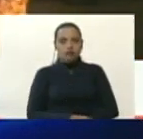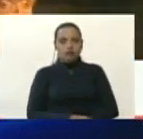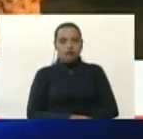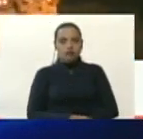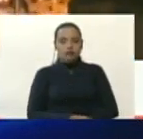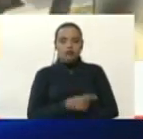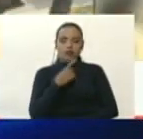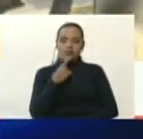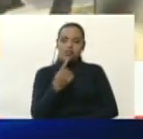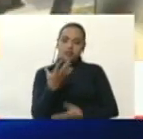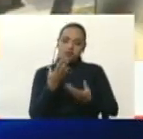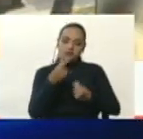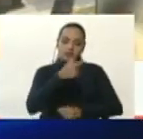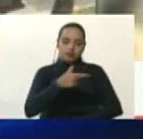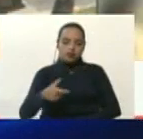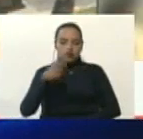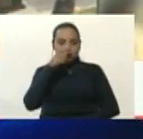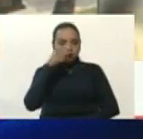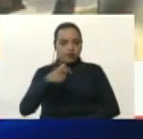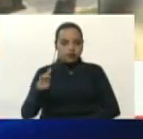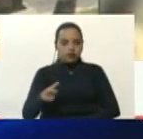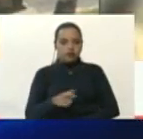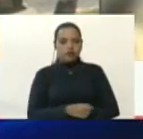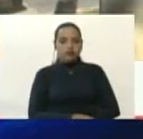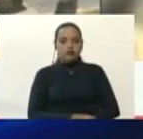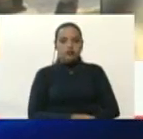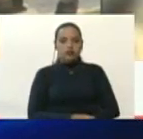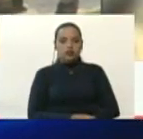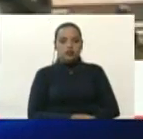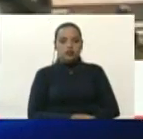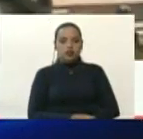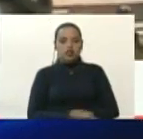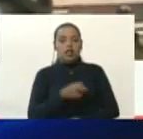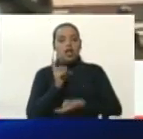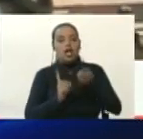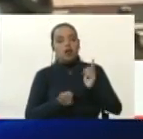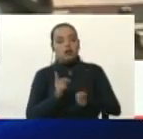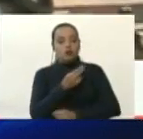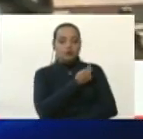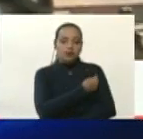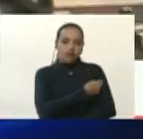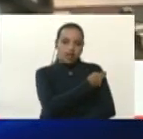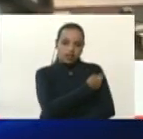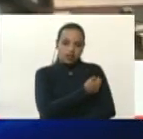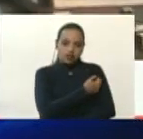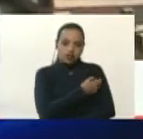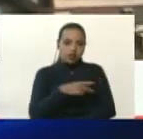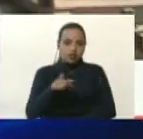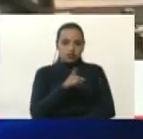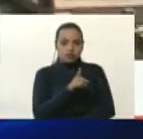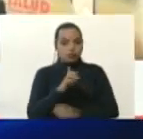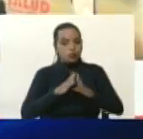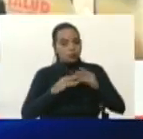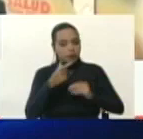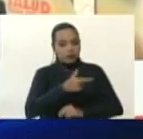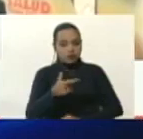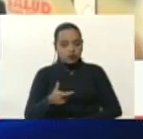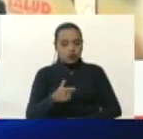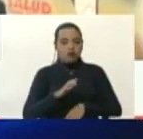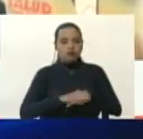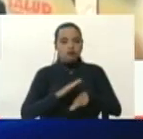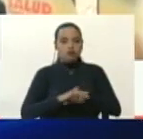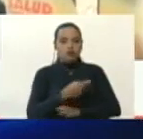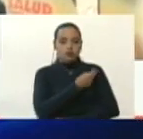me dice mucha gente del pueblo que en algunos hospitales, no todo el mundo, porque en los hospitales,